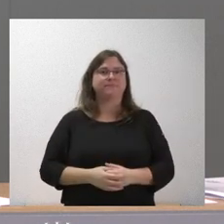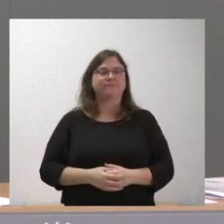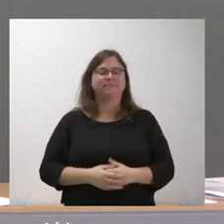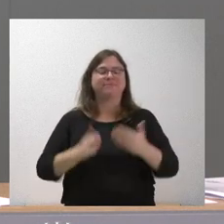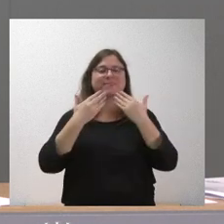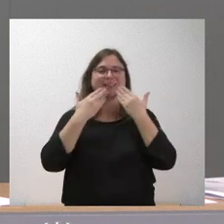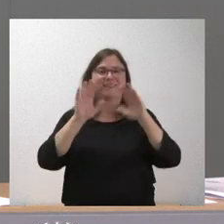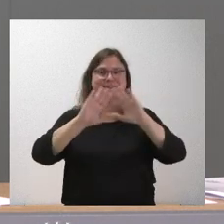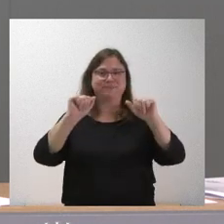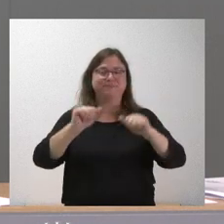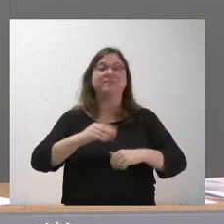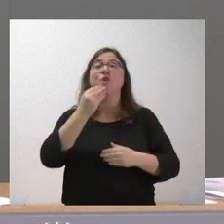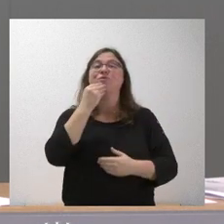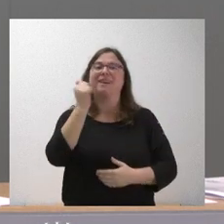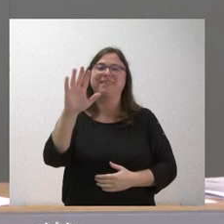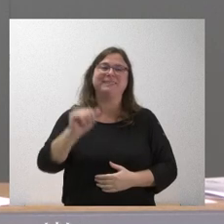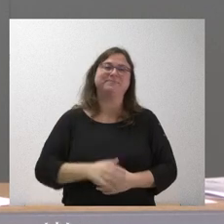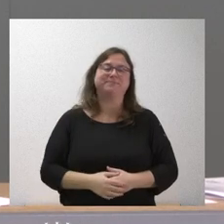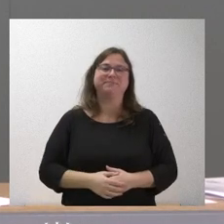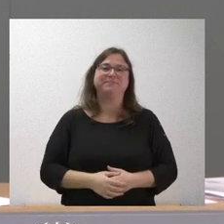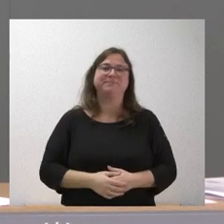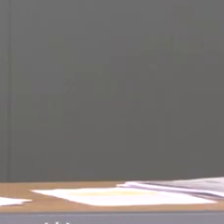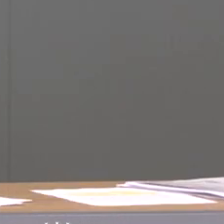es todo gracias Pues muchas gracias